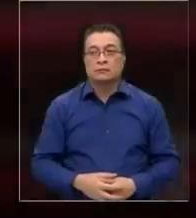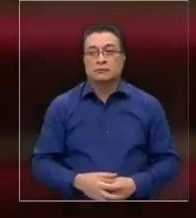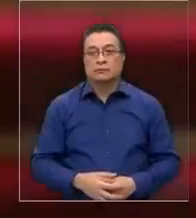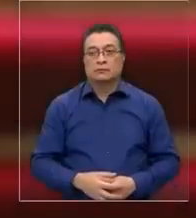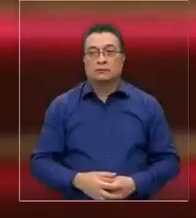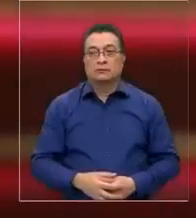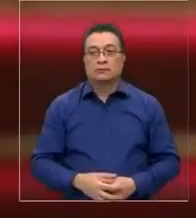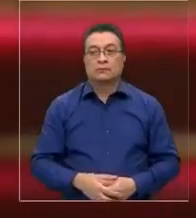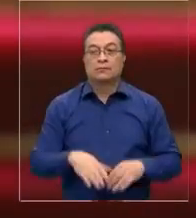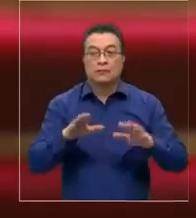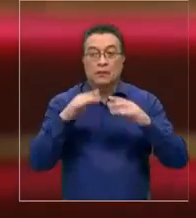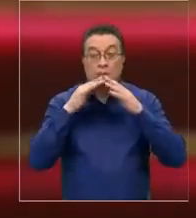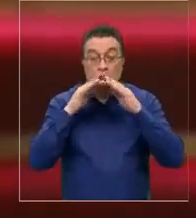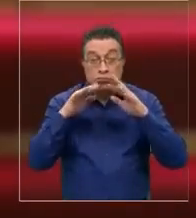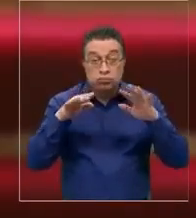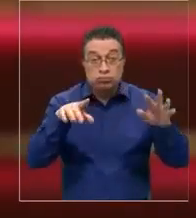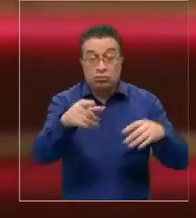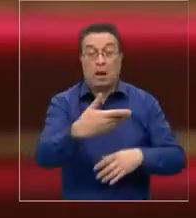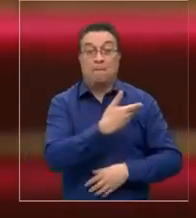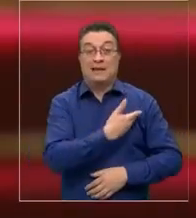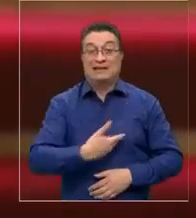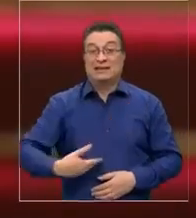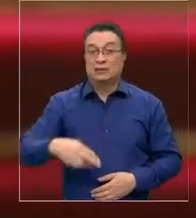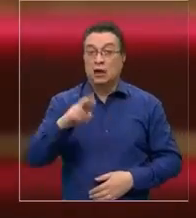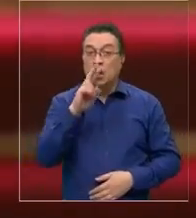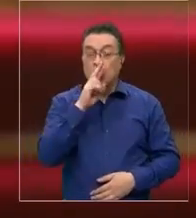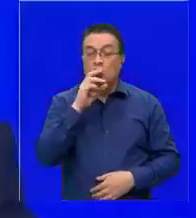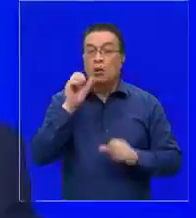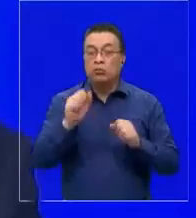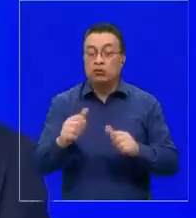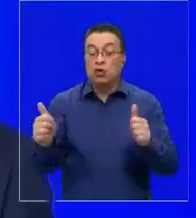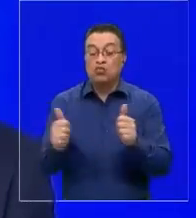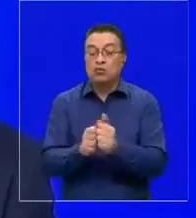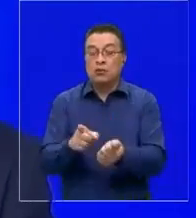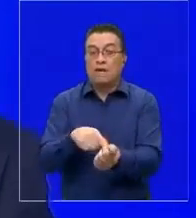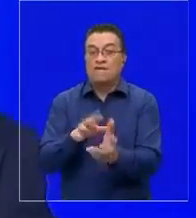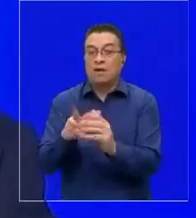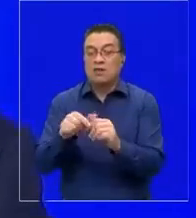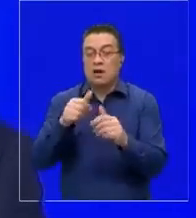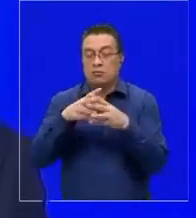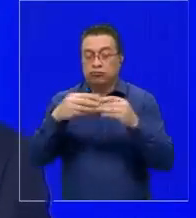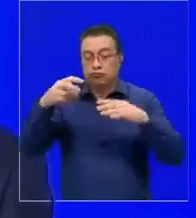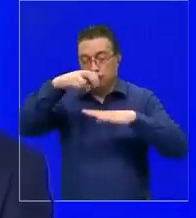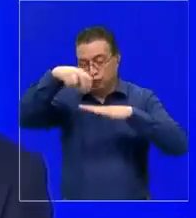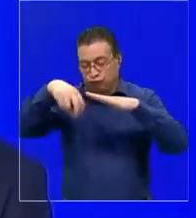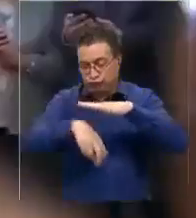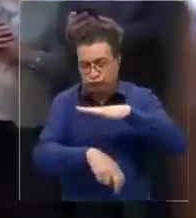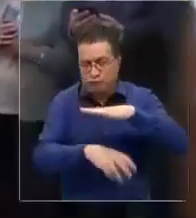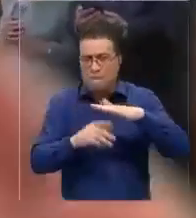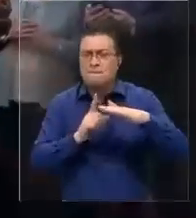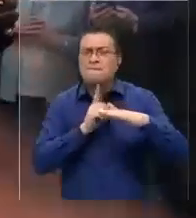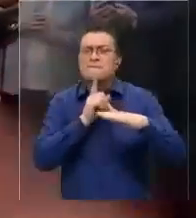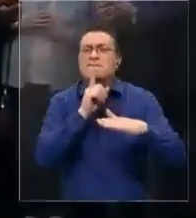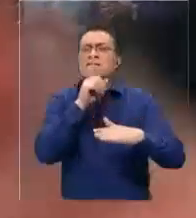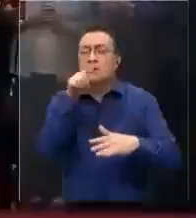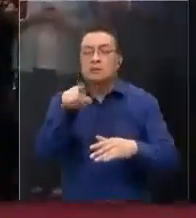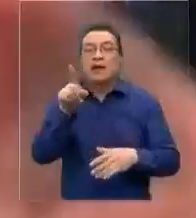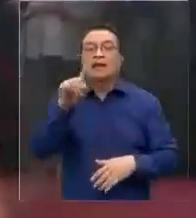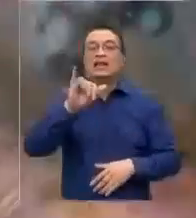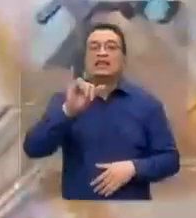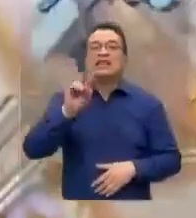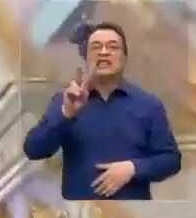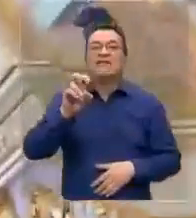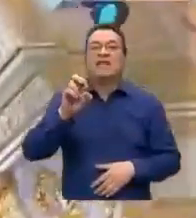1945. Según los rumores, el presidente ruso podría estar junto a su familia en un búnker de alta tecnología en